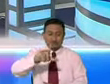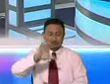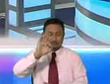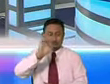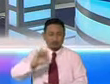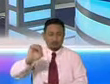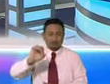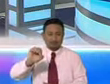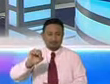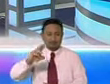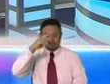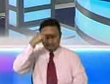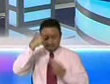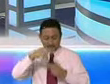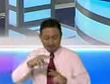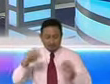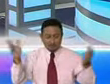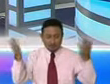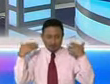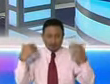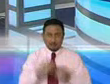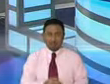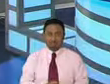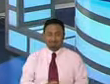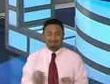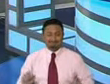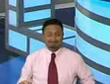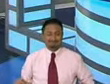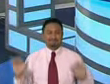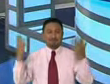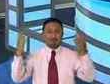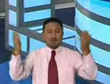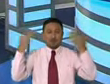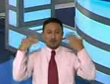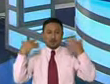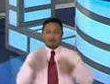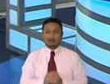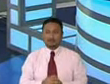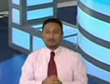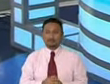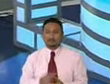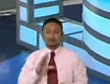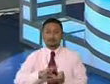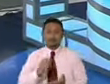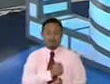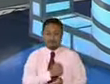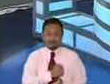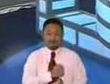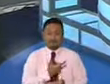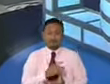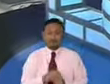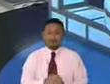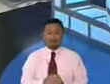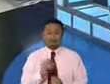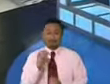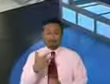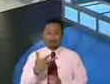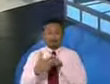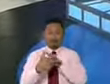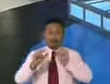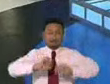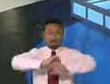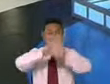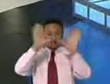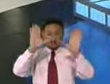para celebrar al puerto principal. Que viva Guayaquil desde ya, María Mercedes, claro, nuestra ciudad natal, y estaremos en las tres emisiones